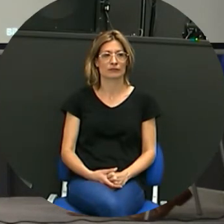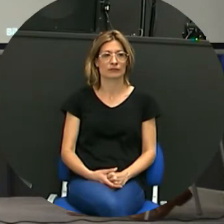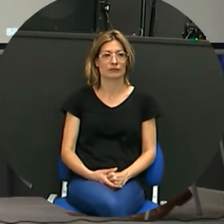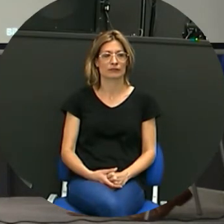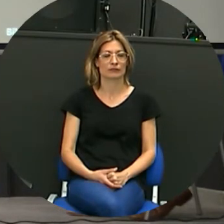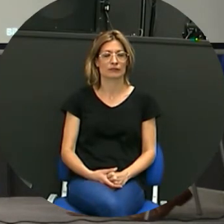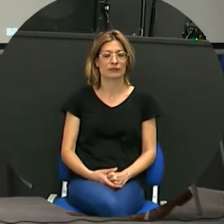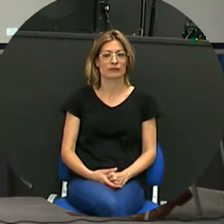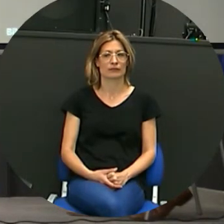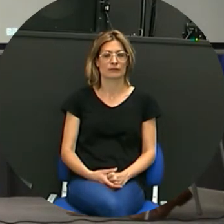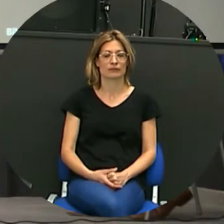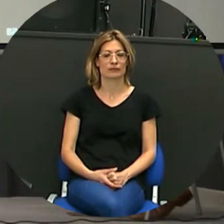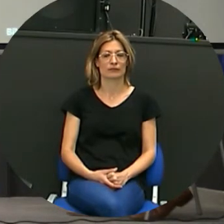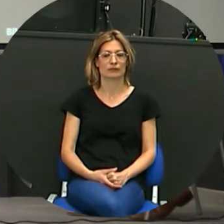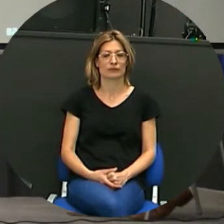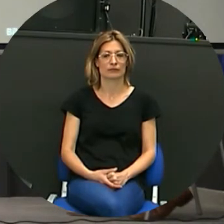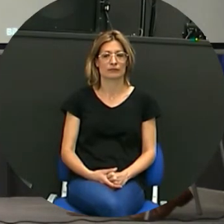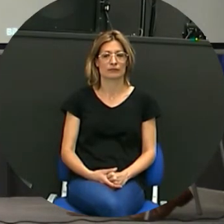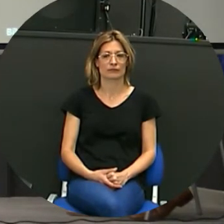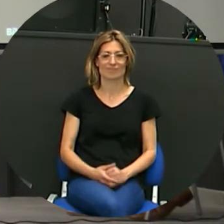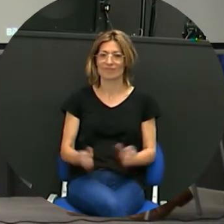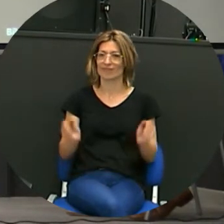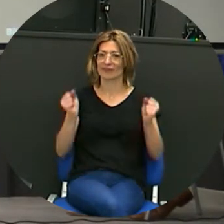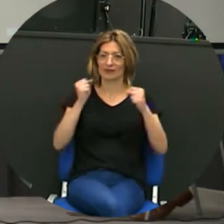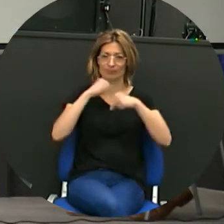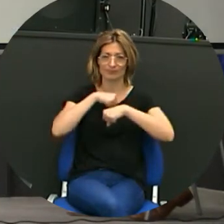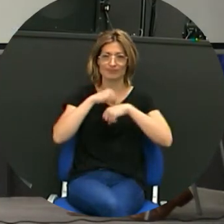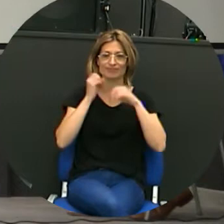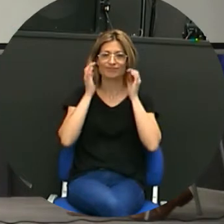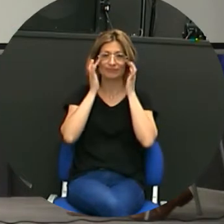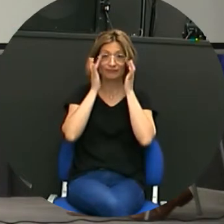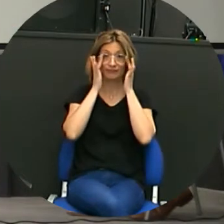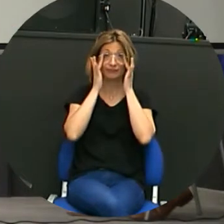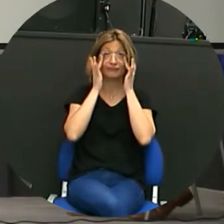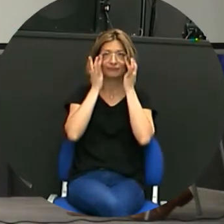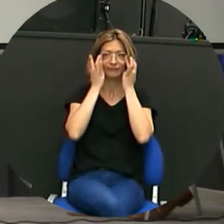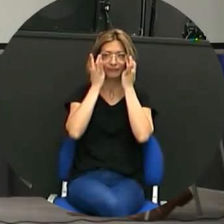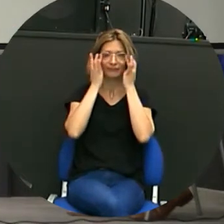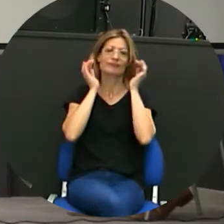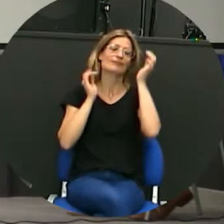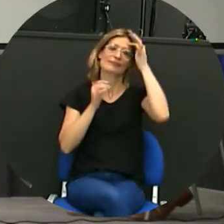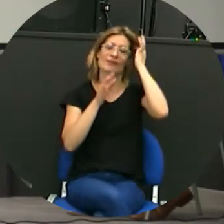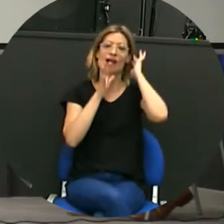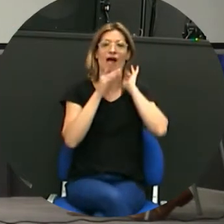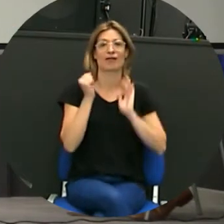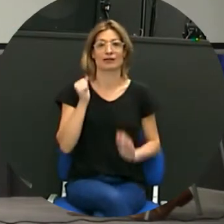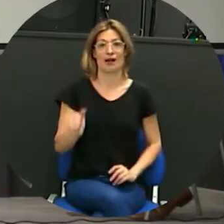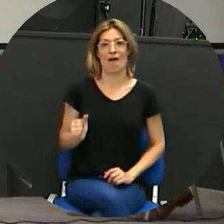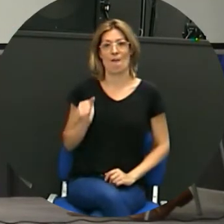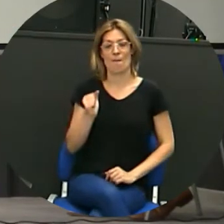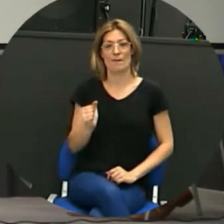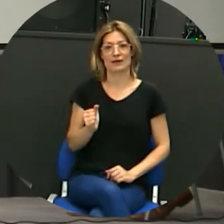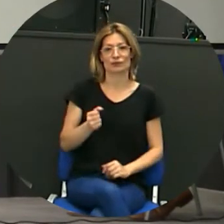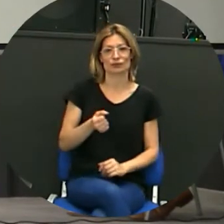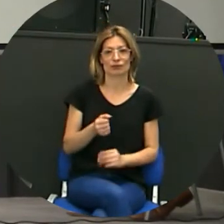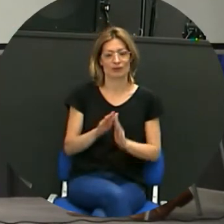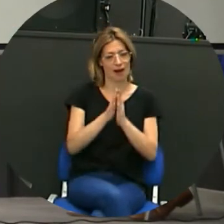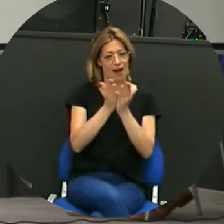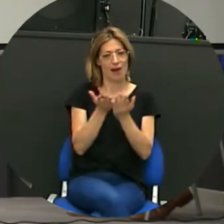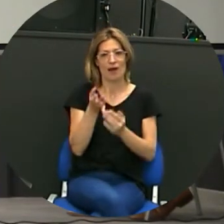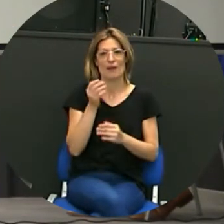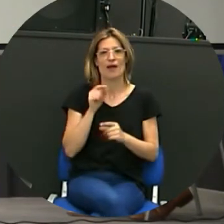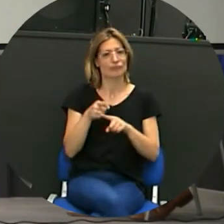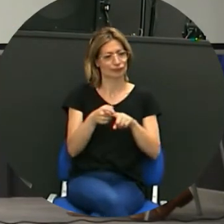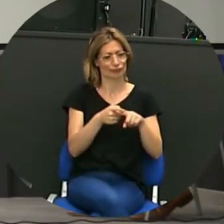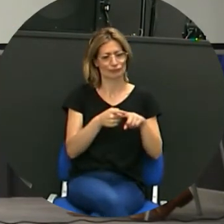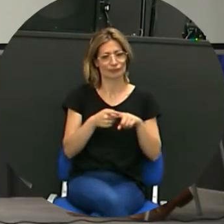demostrando que Jesús era el Cristo. Amén. En estos momentos vamos a invitar al pastor para compartir la palabra